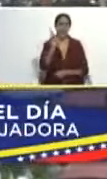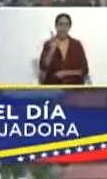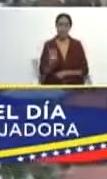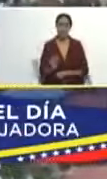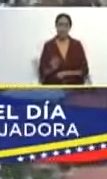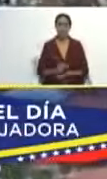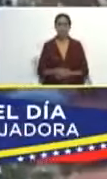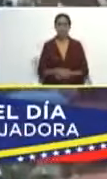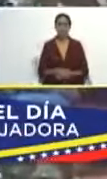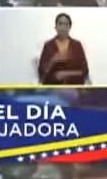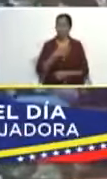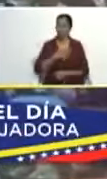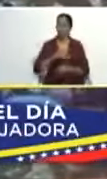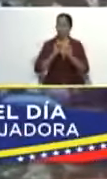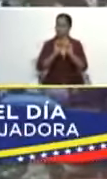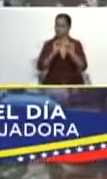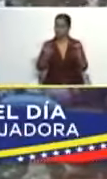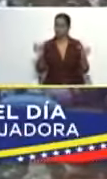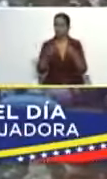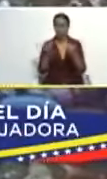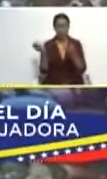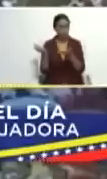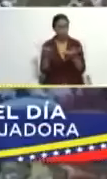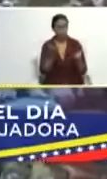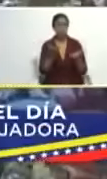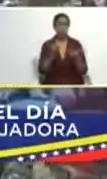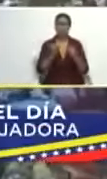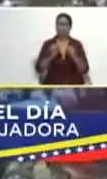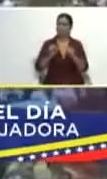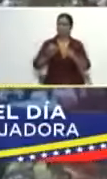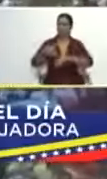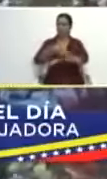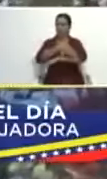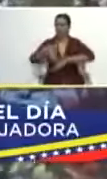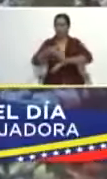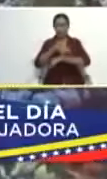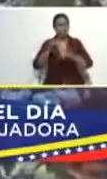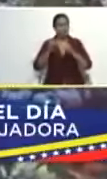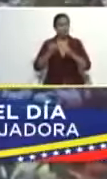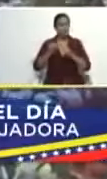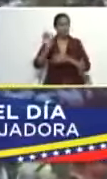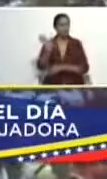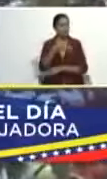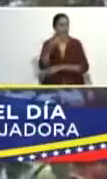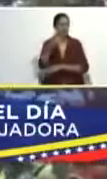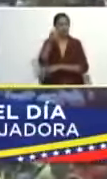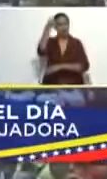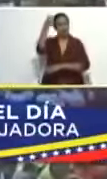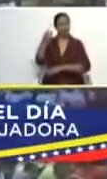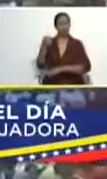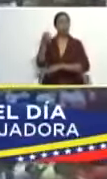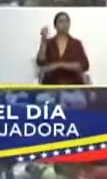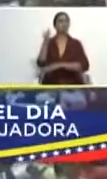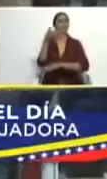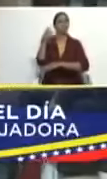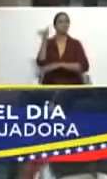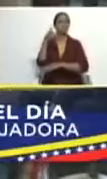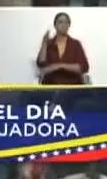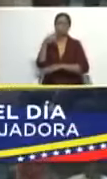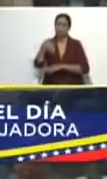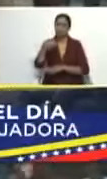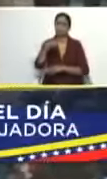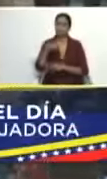todos a seguir en las calles. Bandera en alto, compañeros. Llegó la hora de